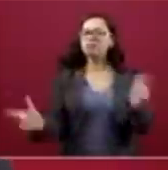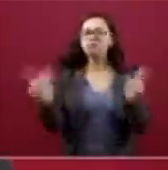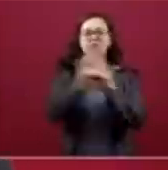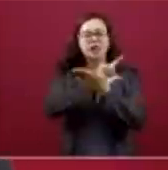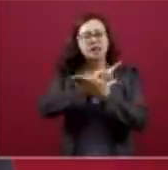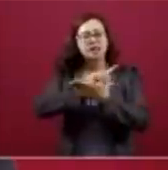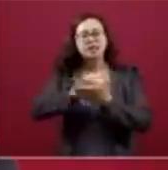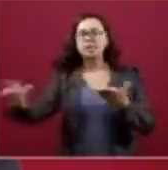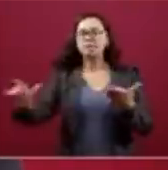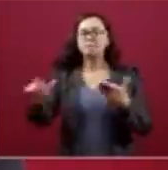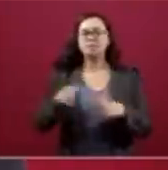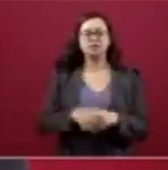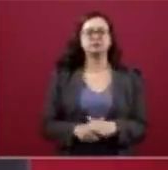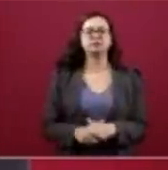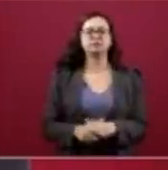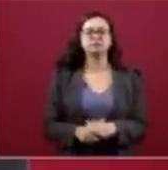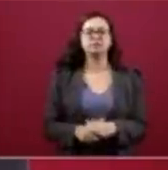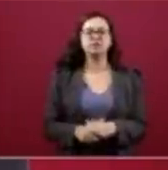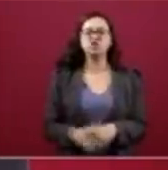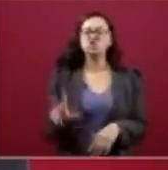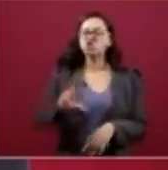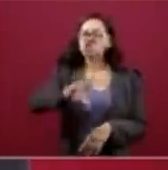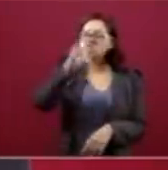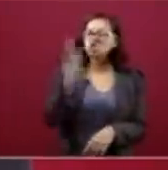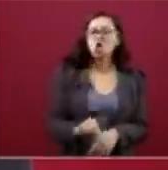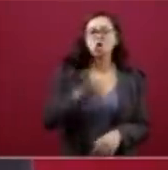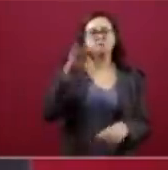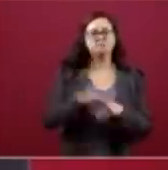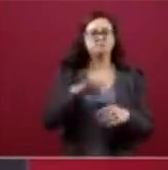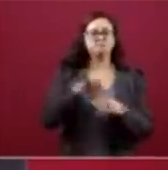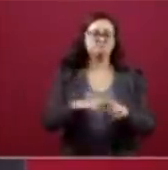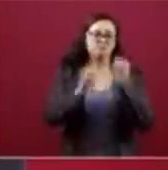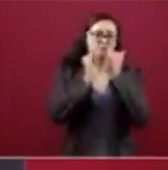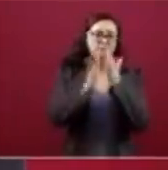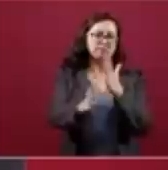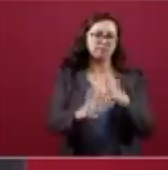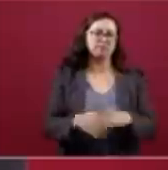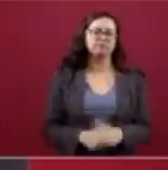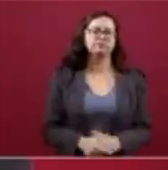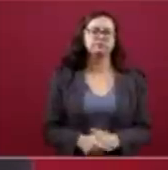no al fraude electoral.